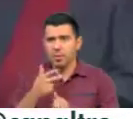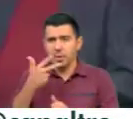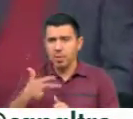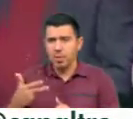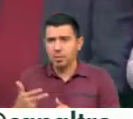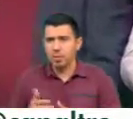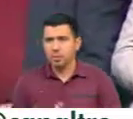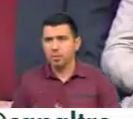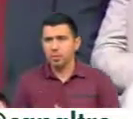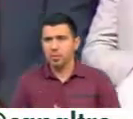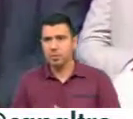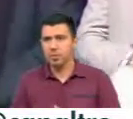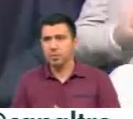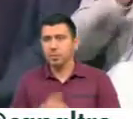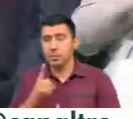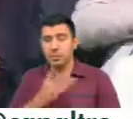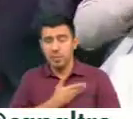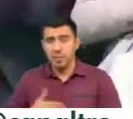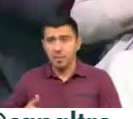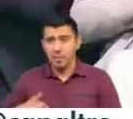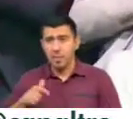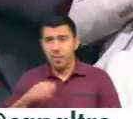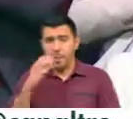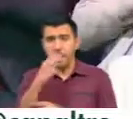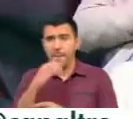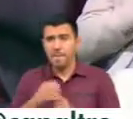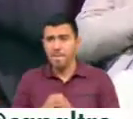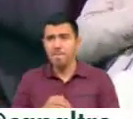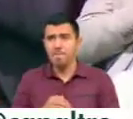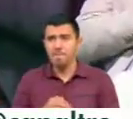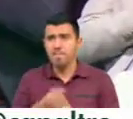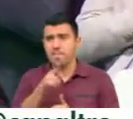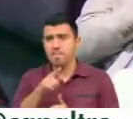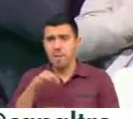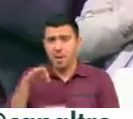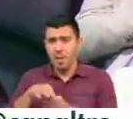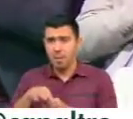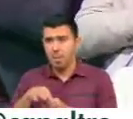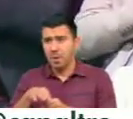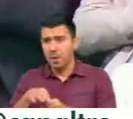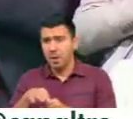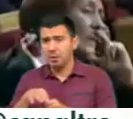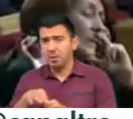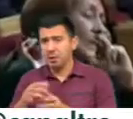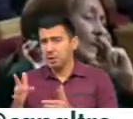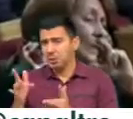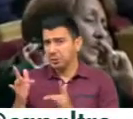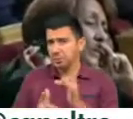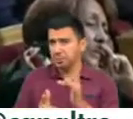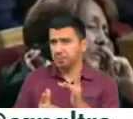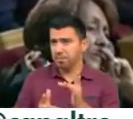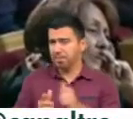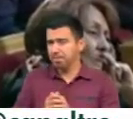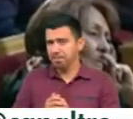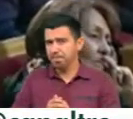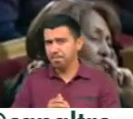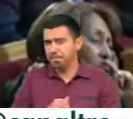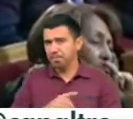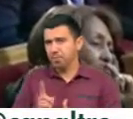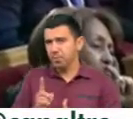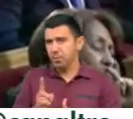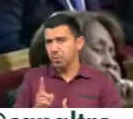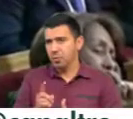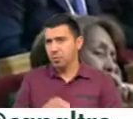para el presidente de la republica el plebiscito fue un desacierto super bien yo sí aprendí mi lección uno